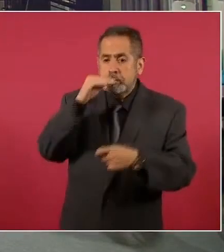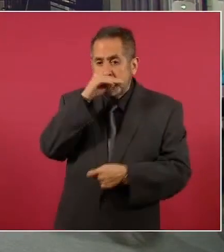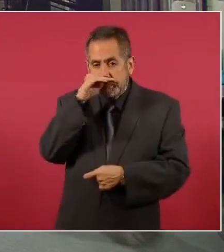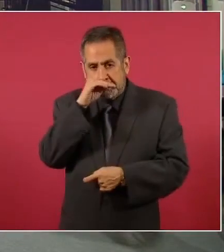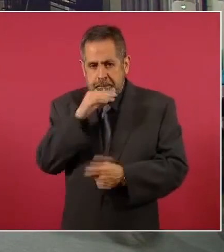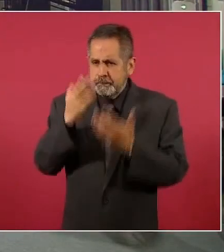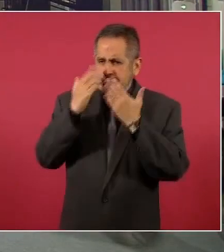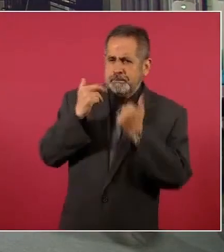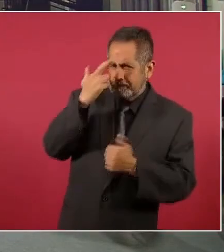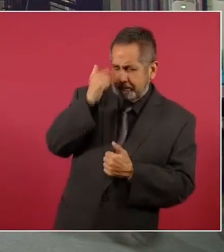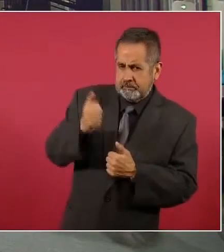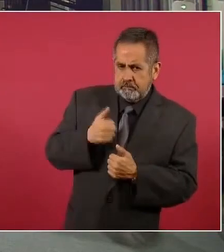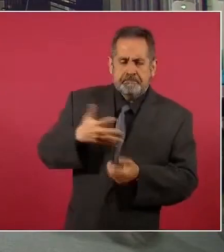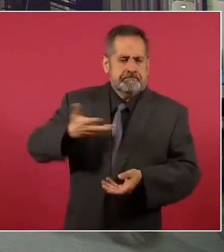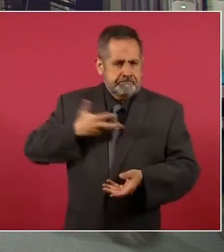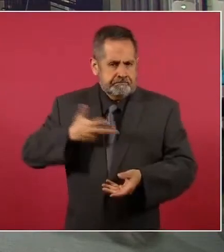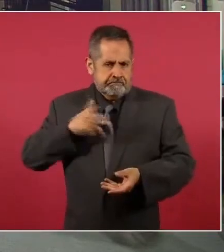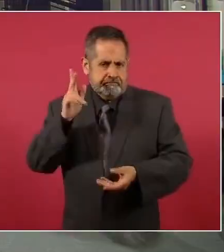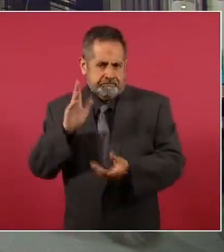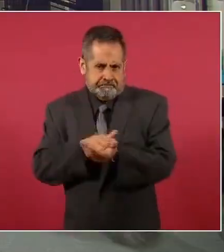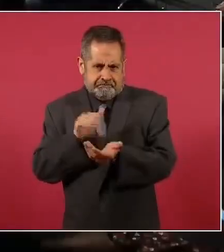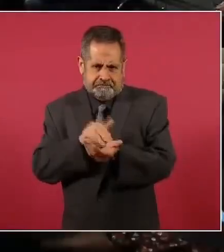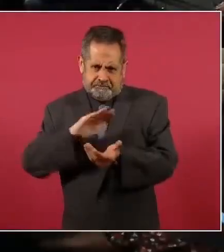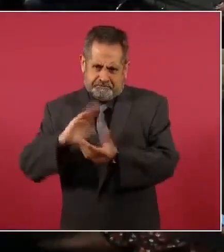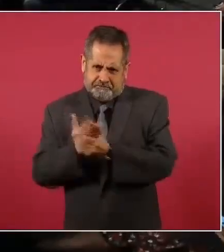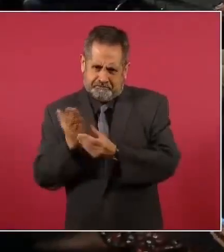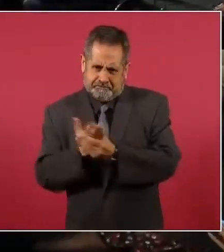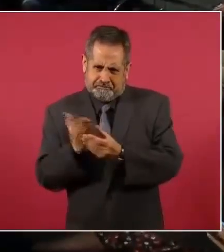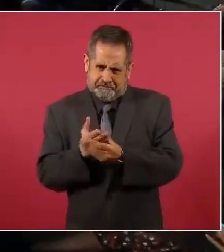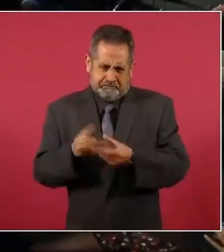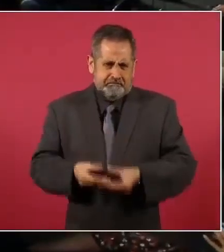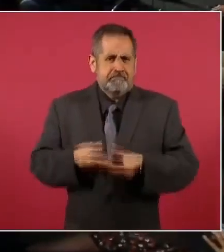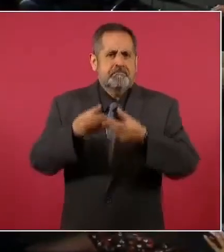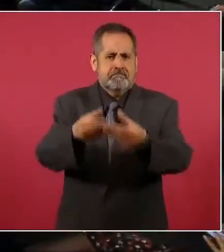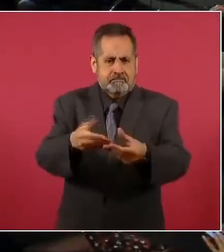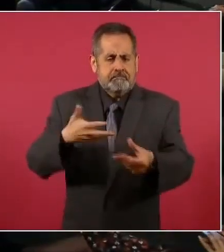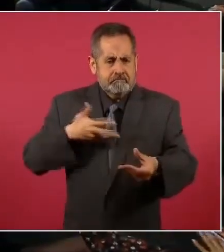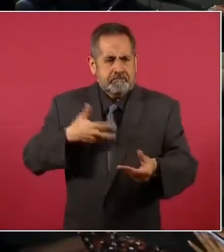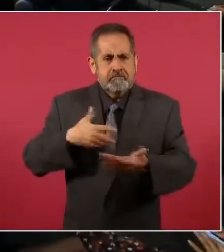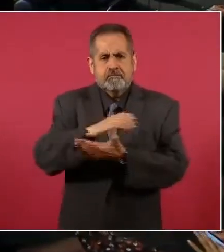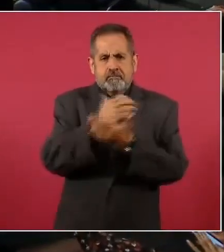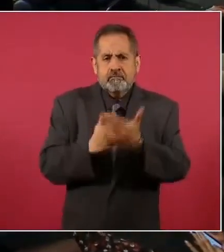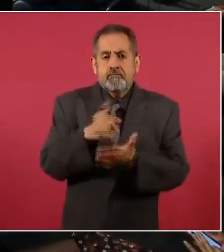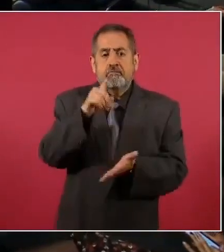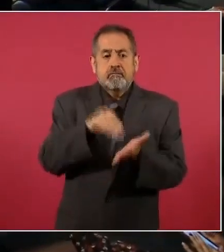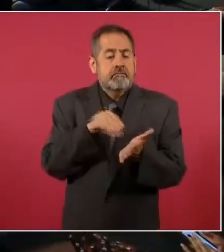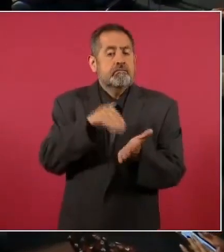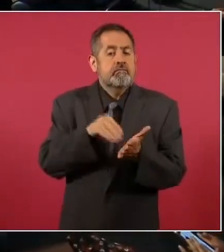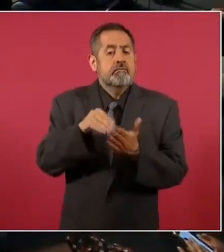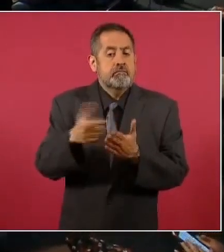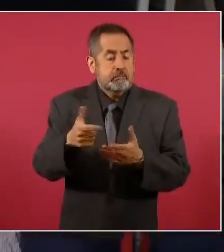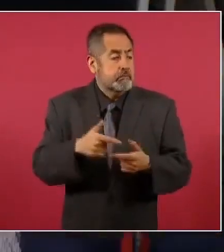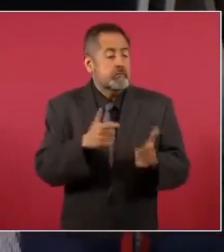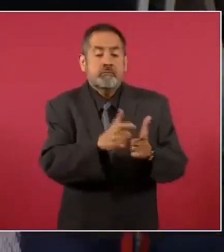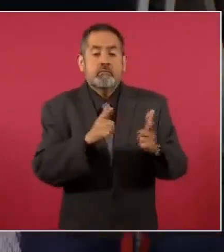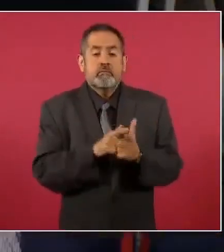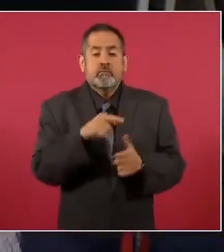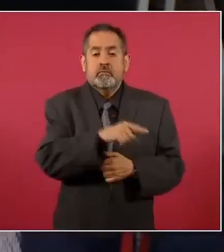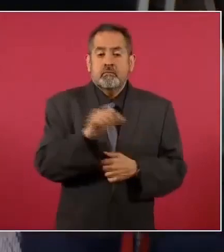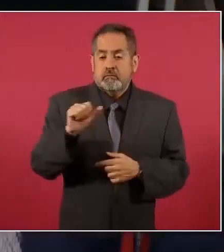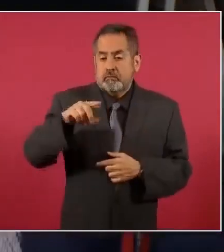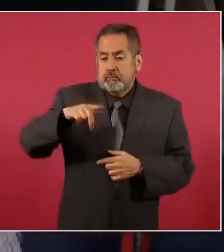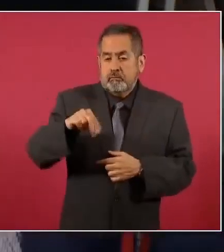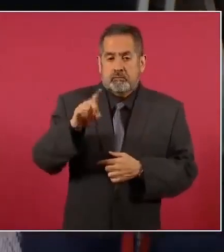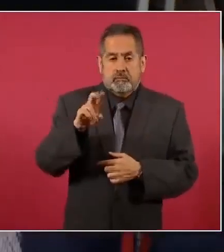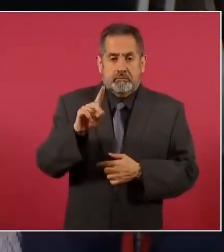justificación. Y ahorita le voy a entregar la documentación. Aquí le entrego a usted otros dos contratos por 1.000 millones de pesos. Grupo Andrade, y esto